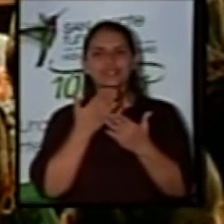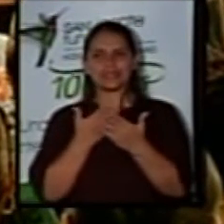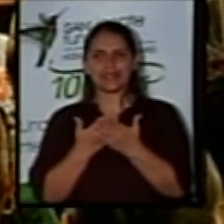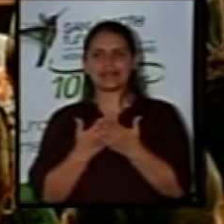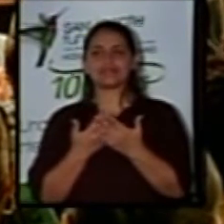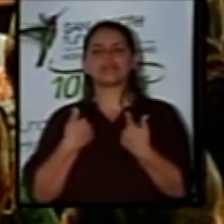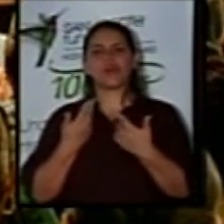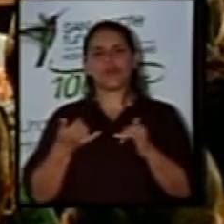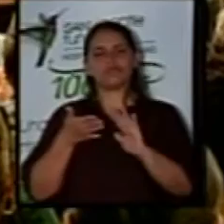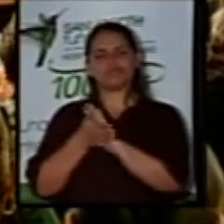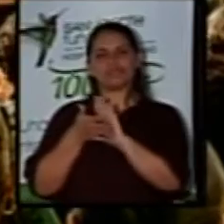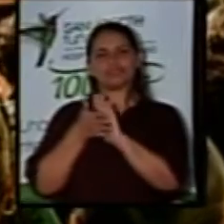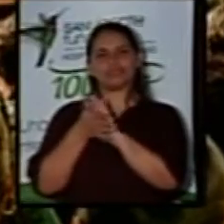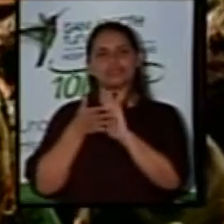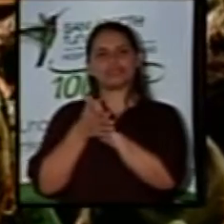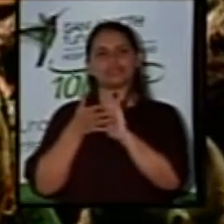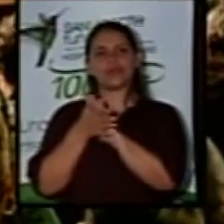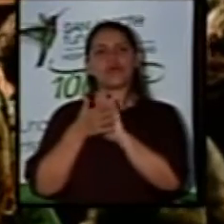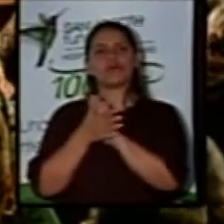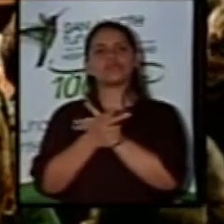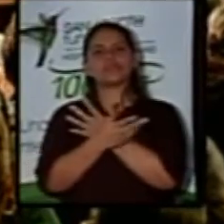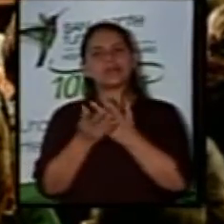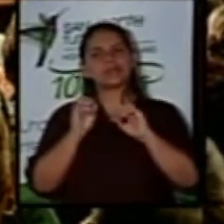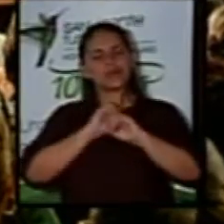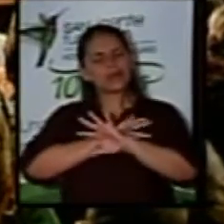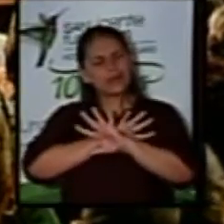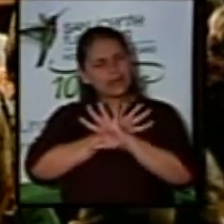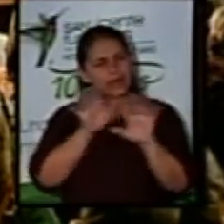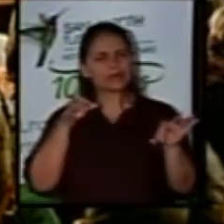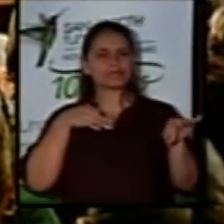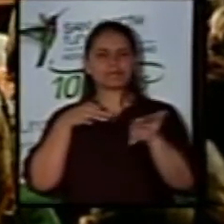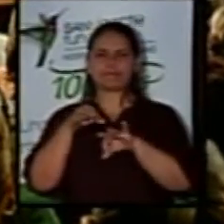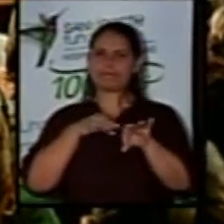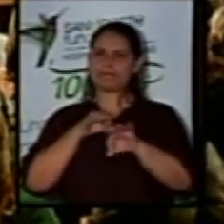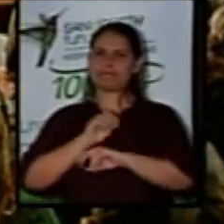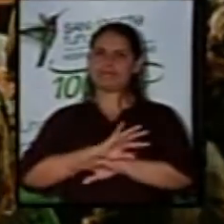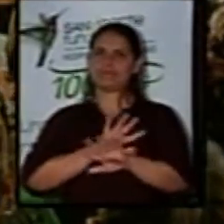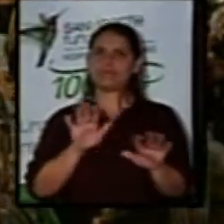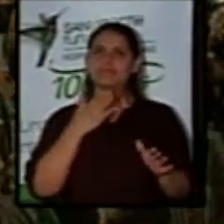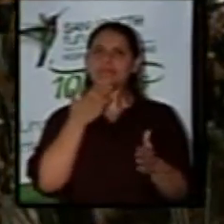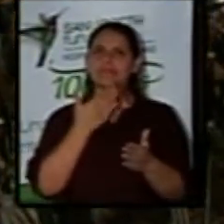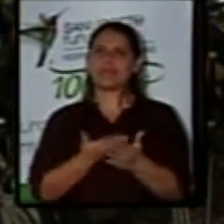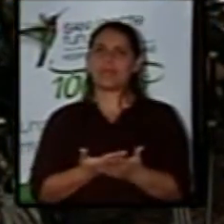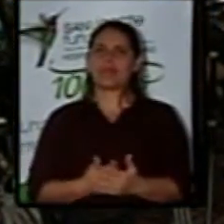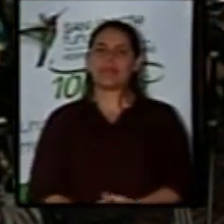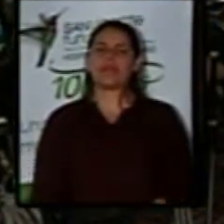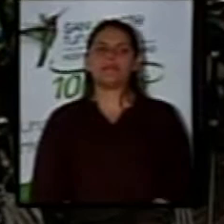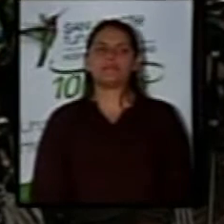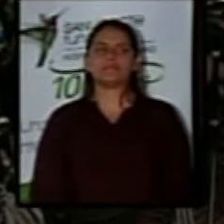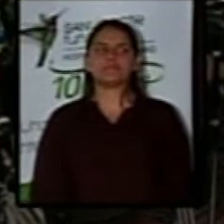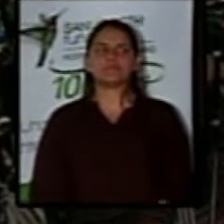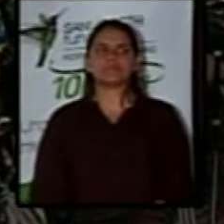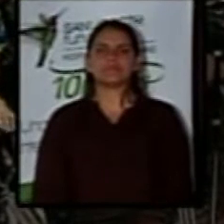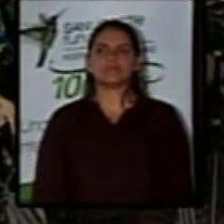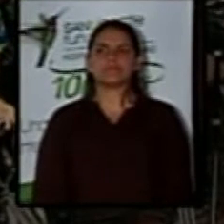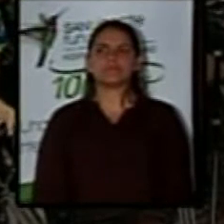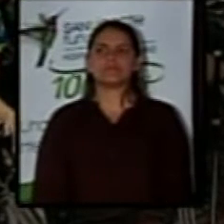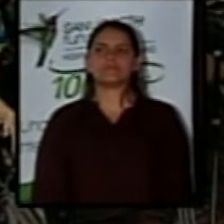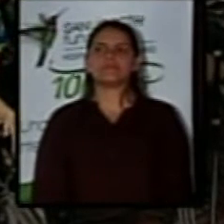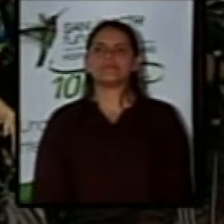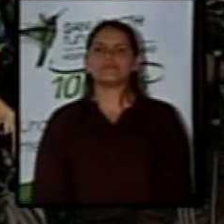Bueno, muchas gracias. Esto era lo que traía para hoy. Espero que les haya quedado claro y saquemos nuestras propias conclusiones.